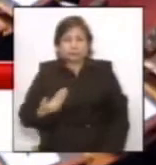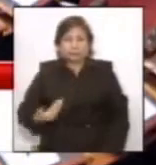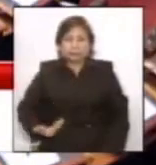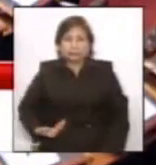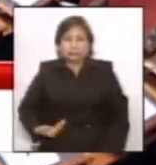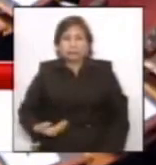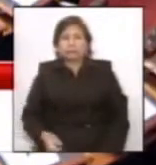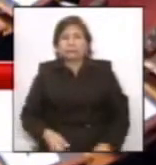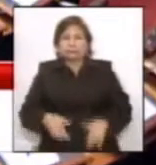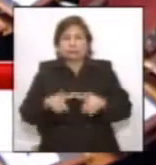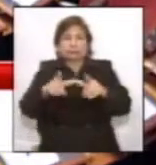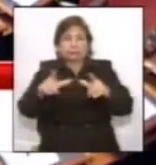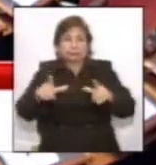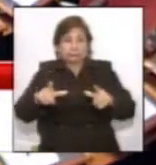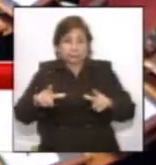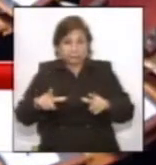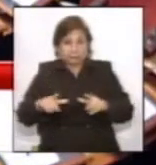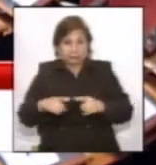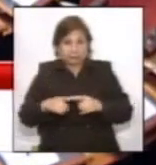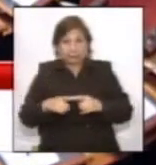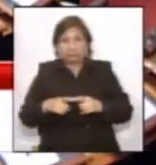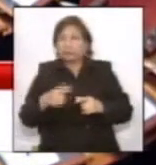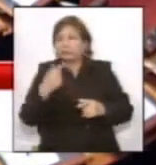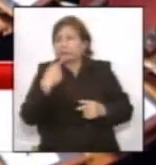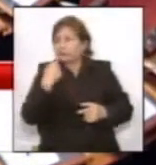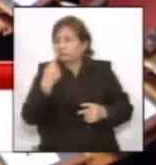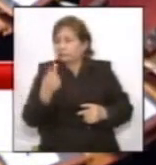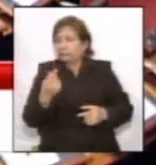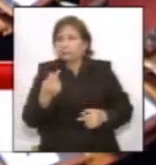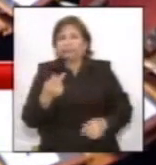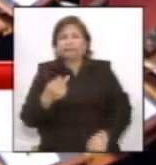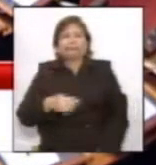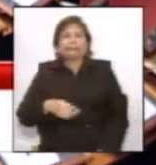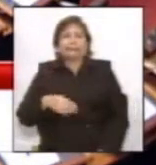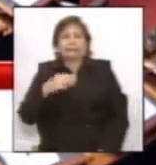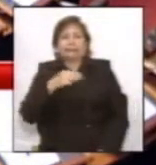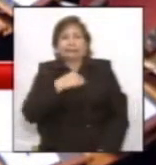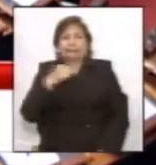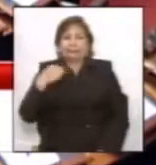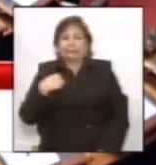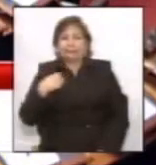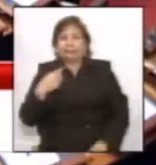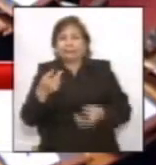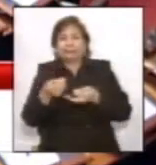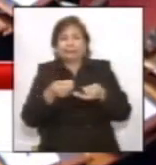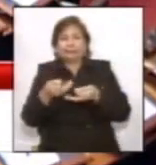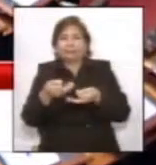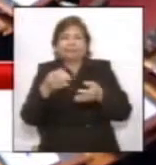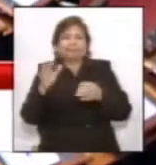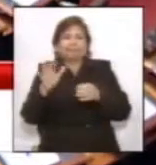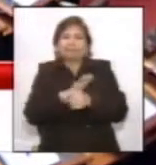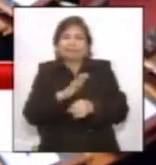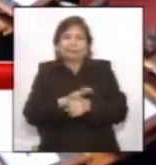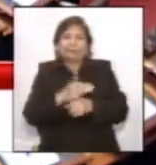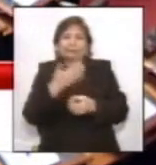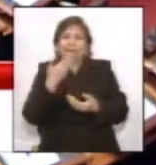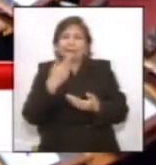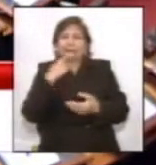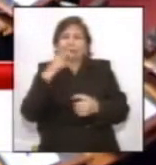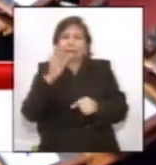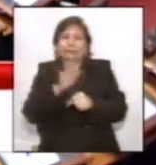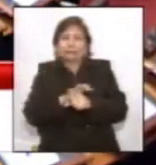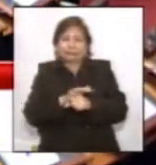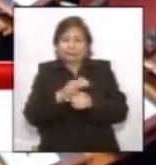gobiernos locales, ¿no? Es lo que ha dicho la ministra de Economía, pero no ha sido suficiente. Nos